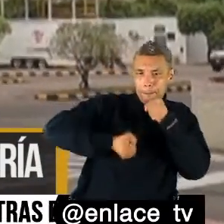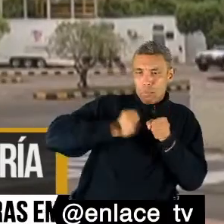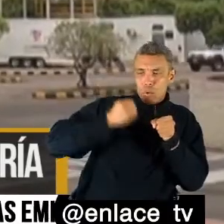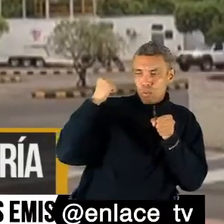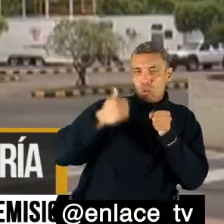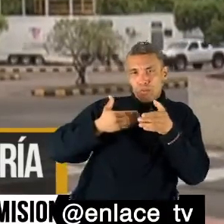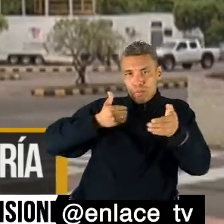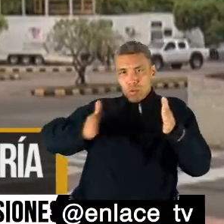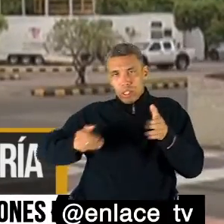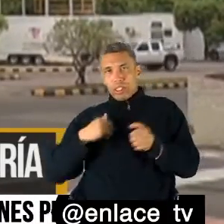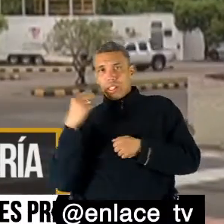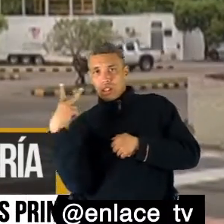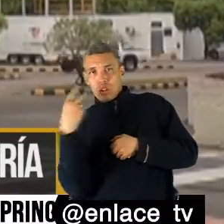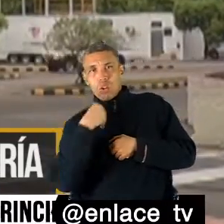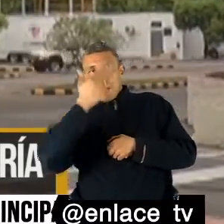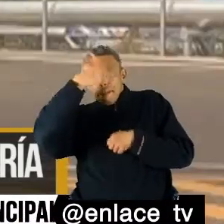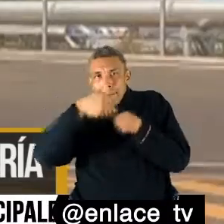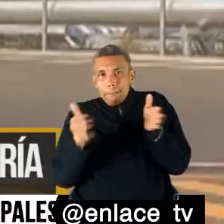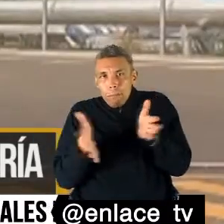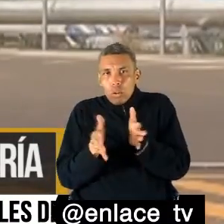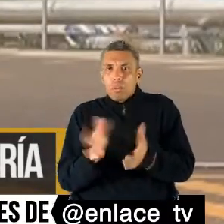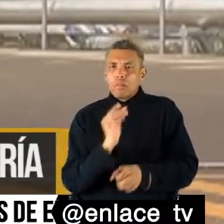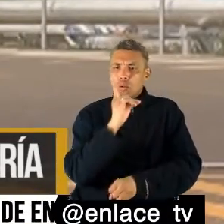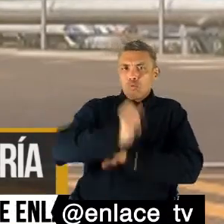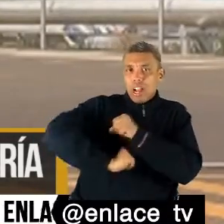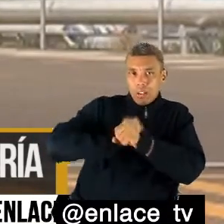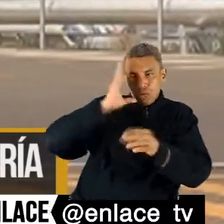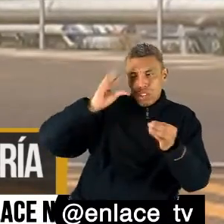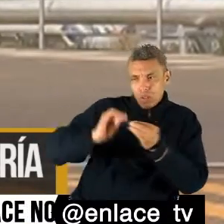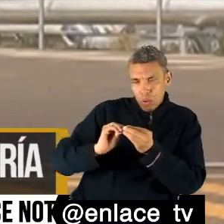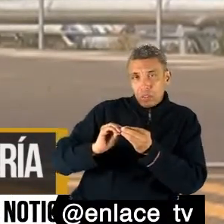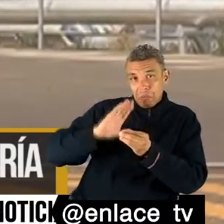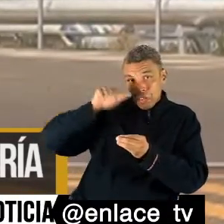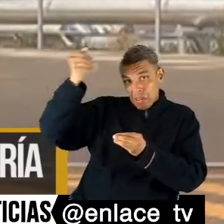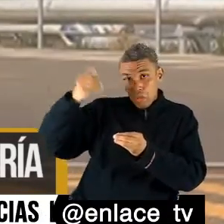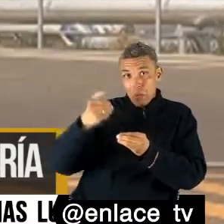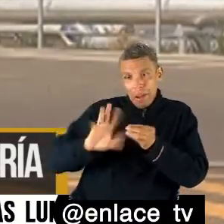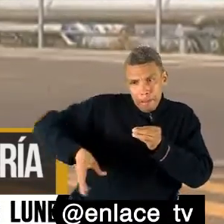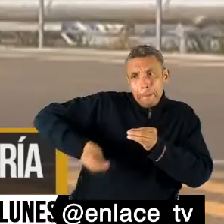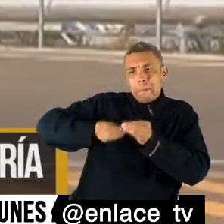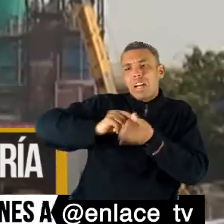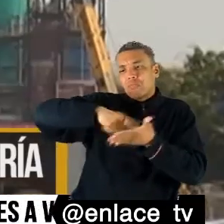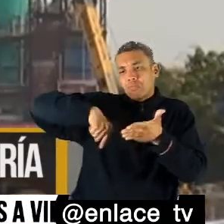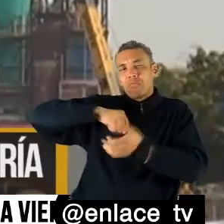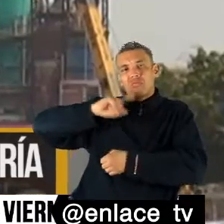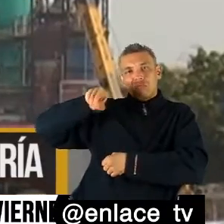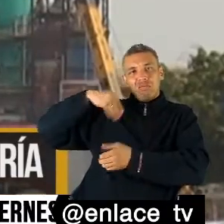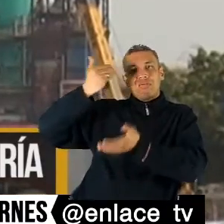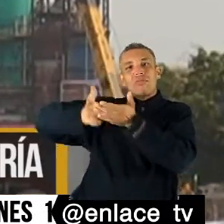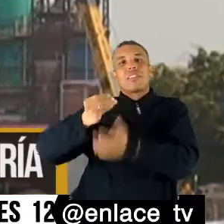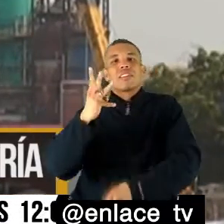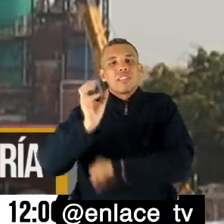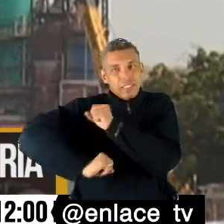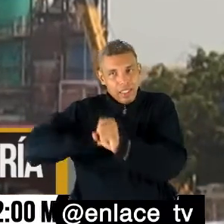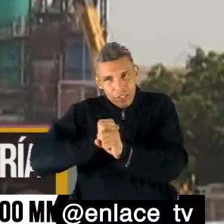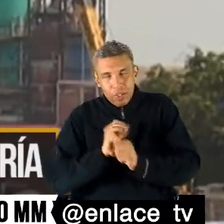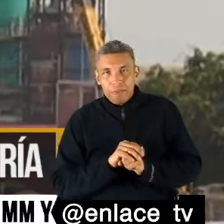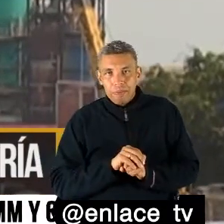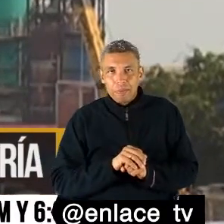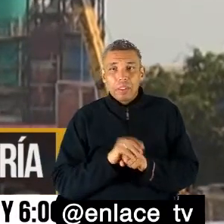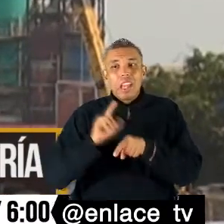por término de un año con opción de prolongarlo a 3. Al inicio del proceso de selección fueron denunciadas algunas anomalías por parte de